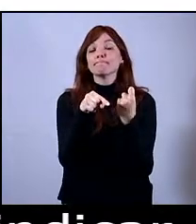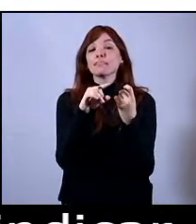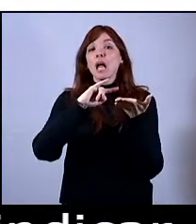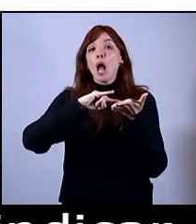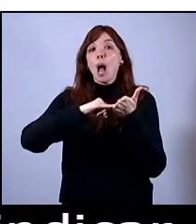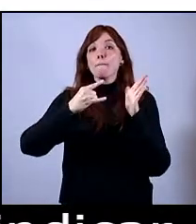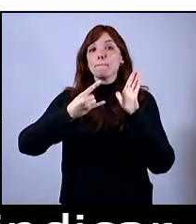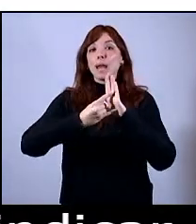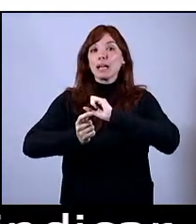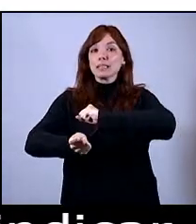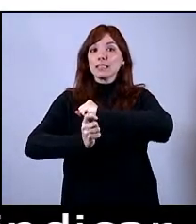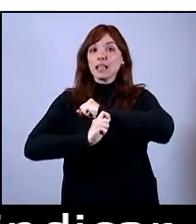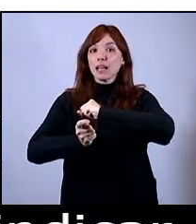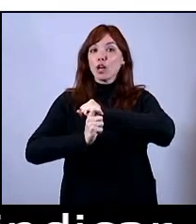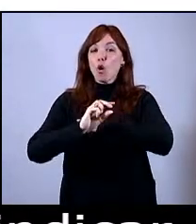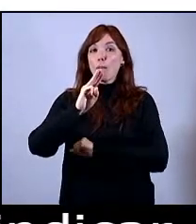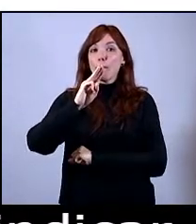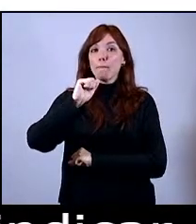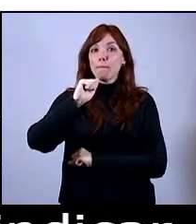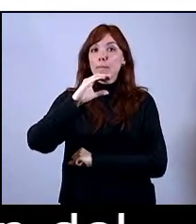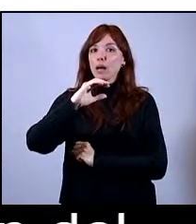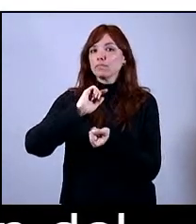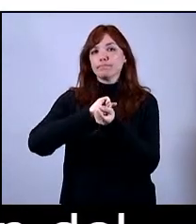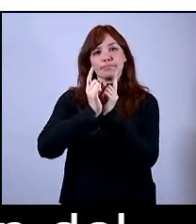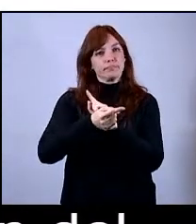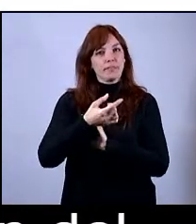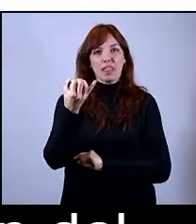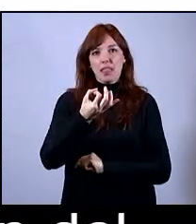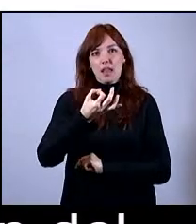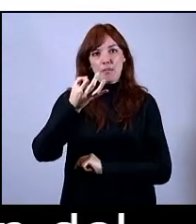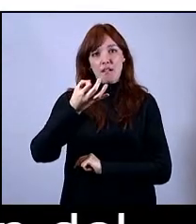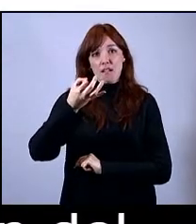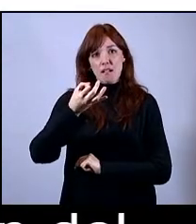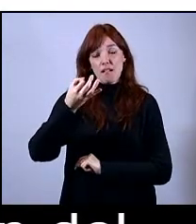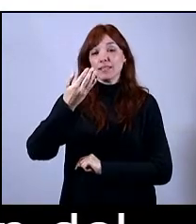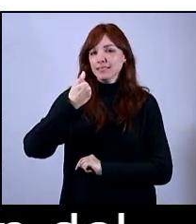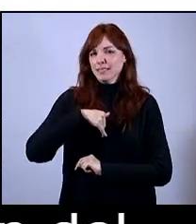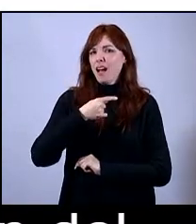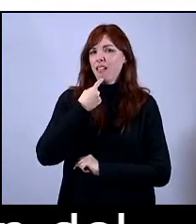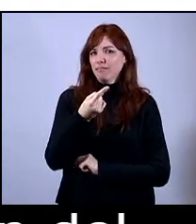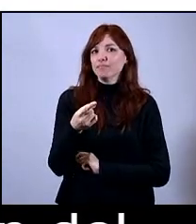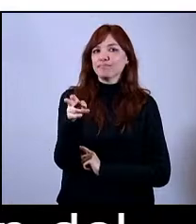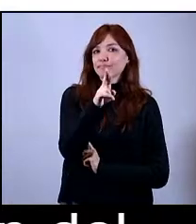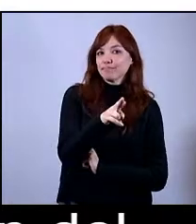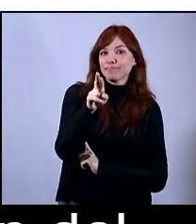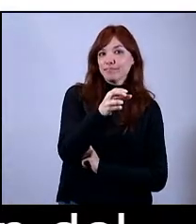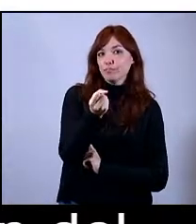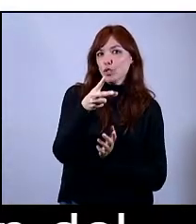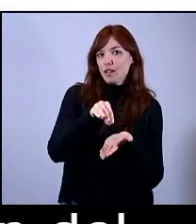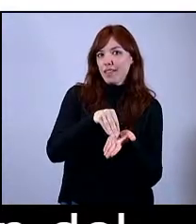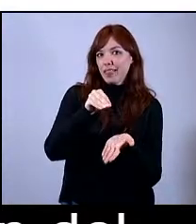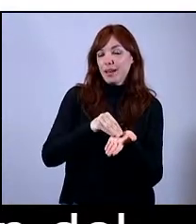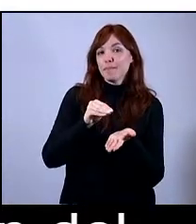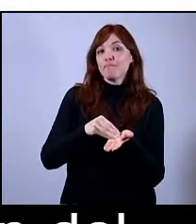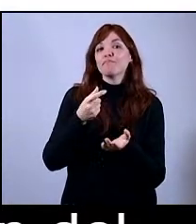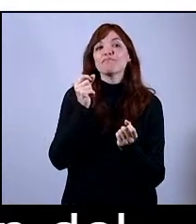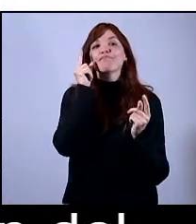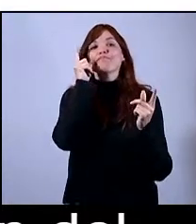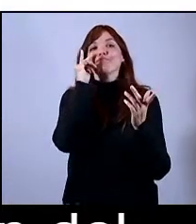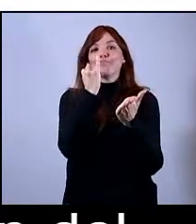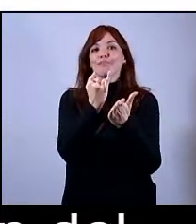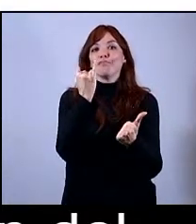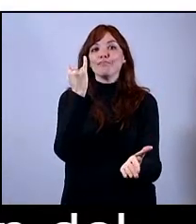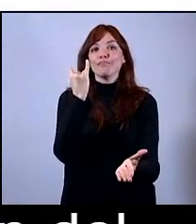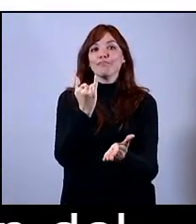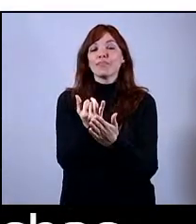Plan Estratégico de la PAC, como ya me han oído en muchas ocasiones y hemos podido comprobar en